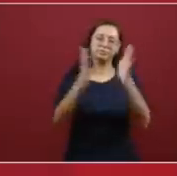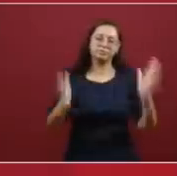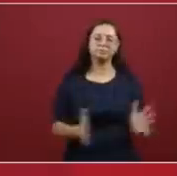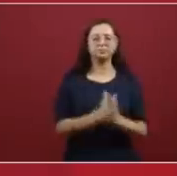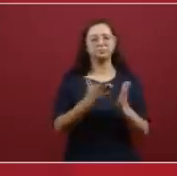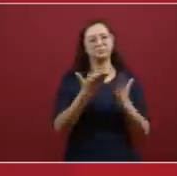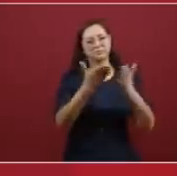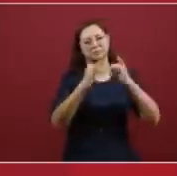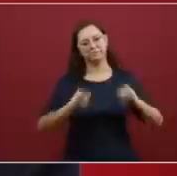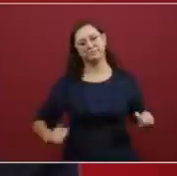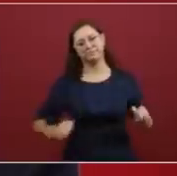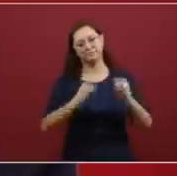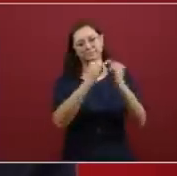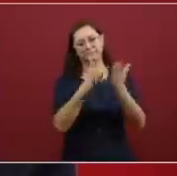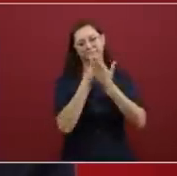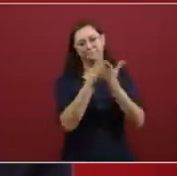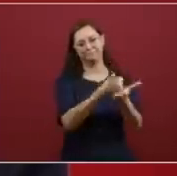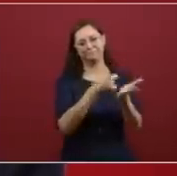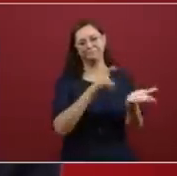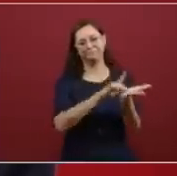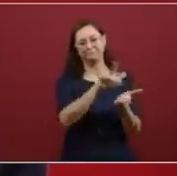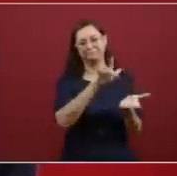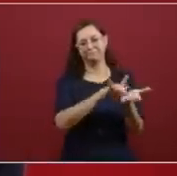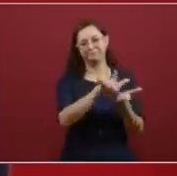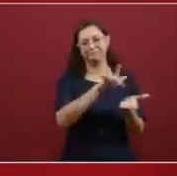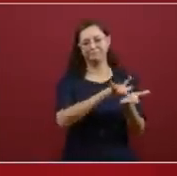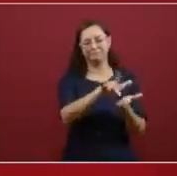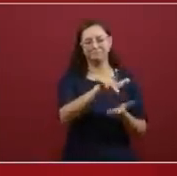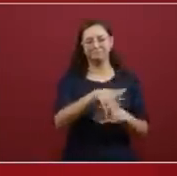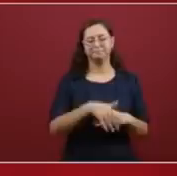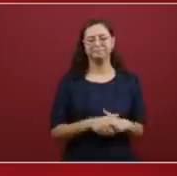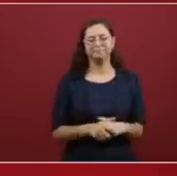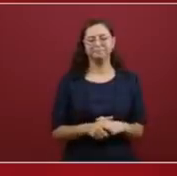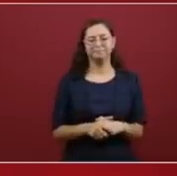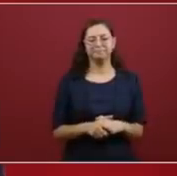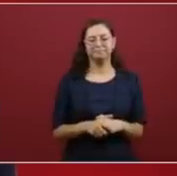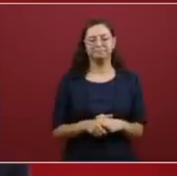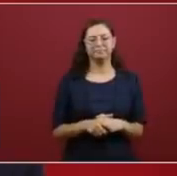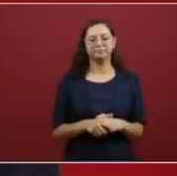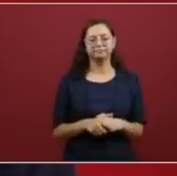esta institución de